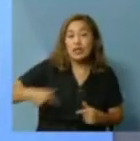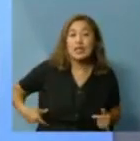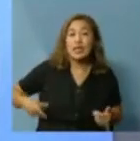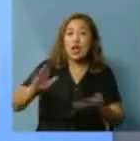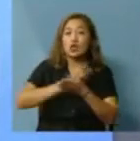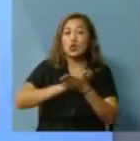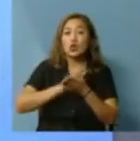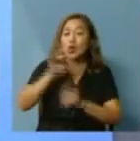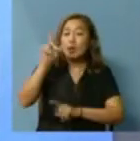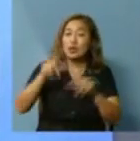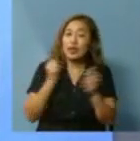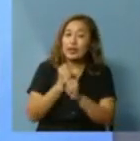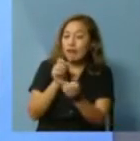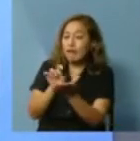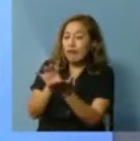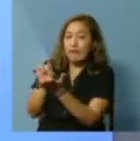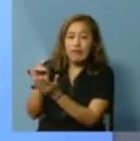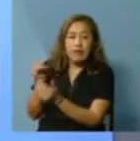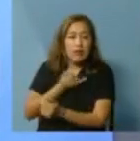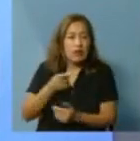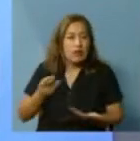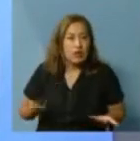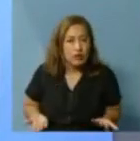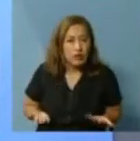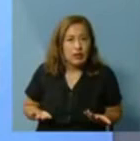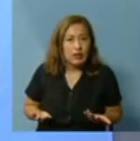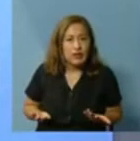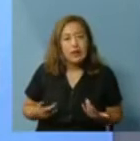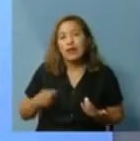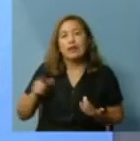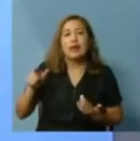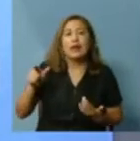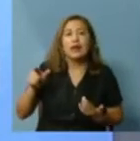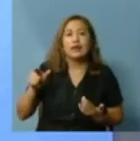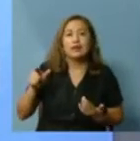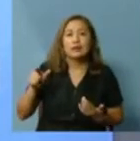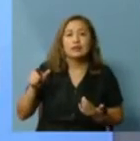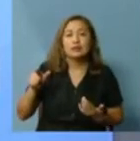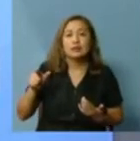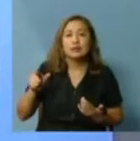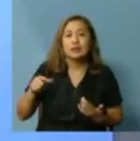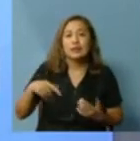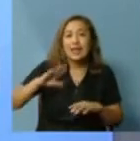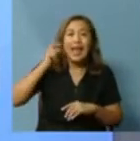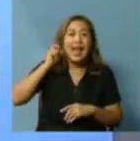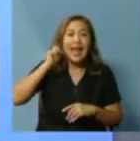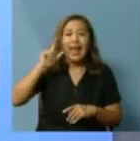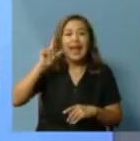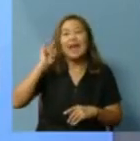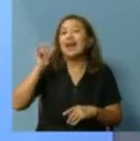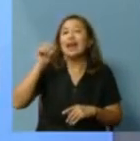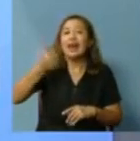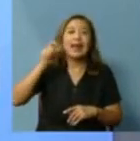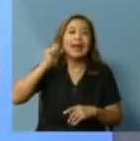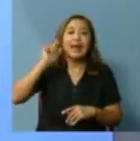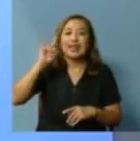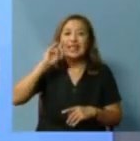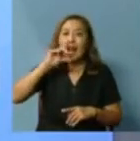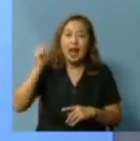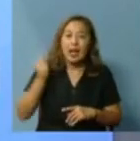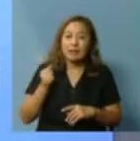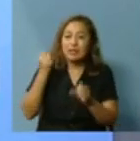a los trabajadores que habían sido despedidos de la fundidora de la minera el aguilar que funcionaba en palpalá